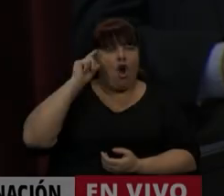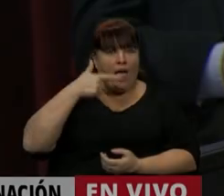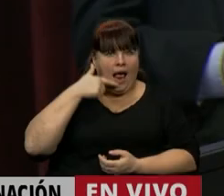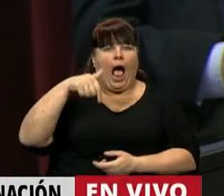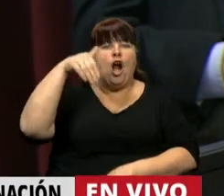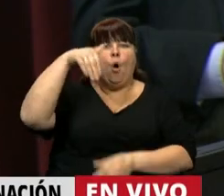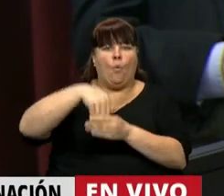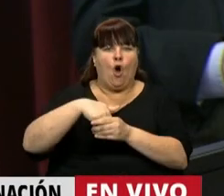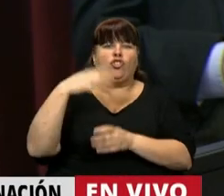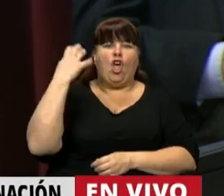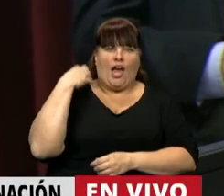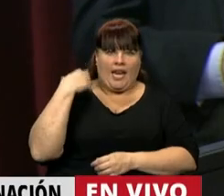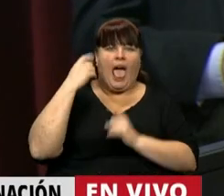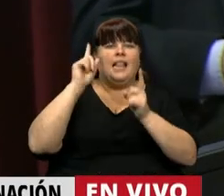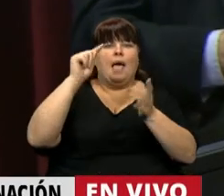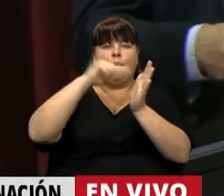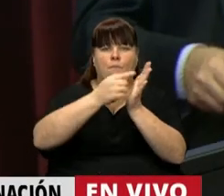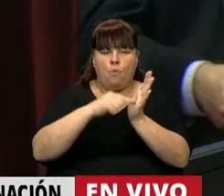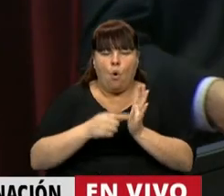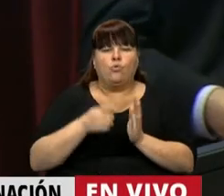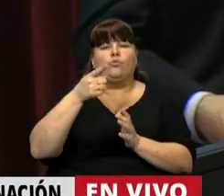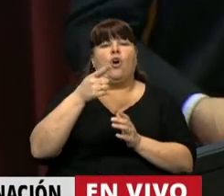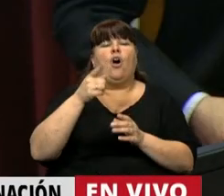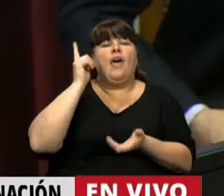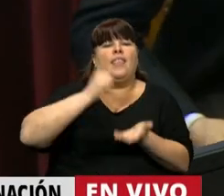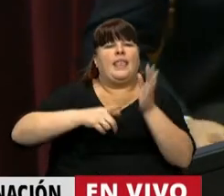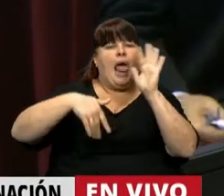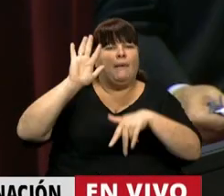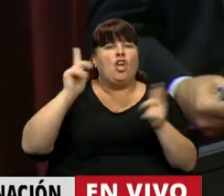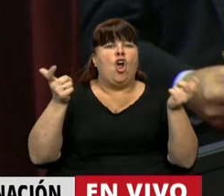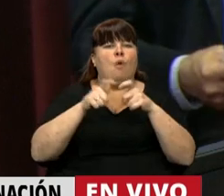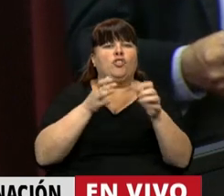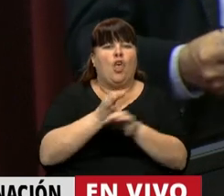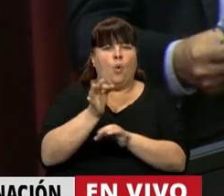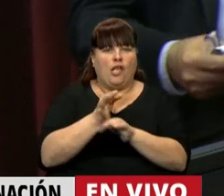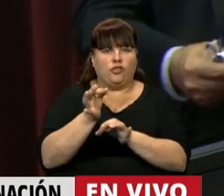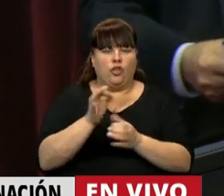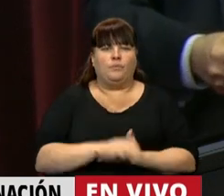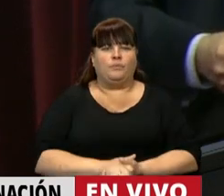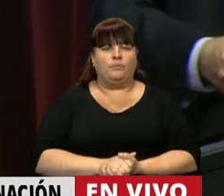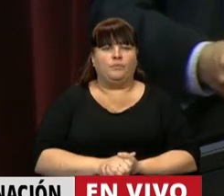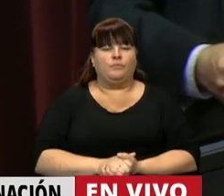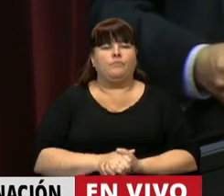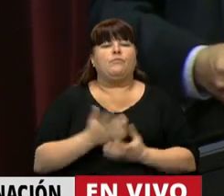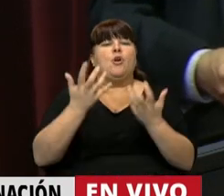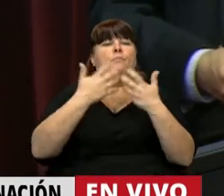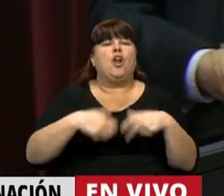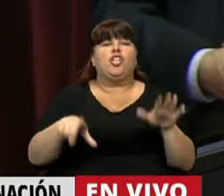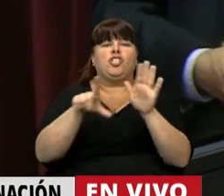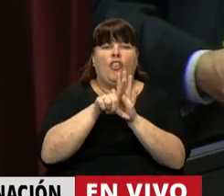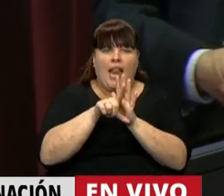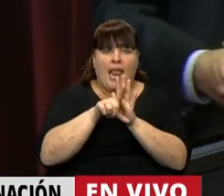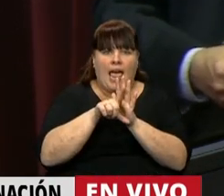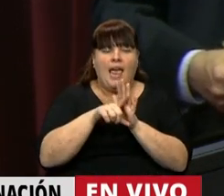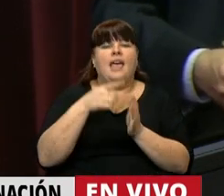se va a votar en general y en particular el dictamen de mayoría de la comisión de educación recaído en el proyecto de ley